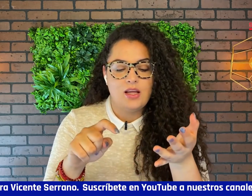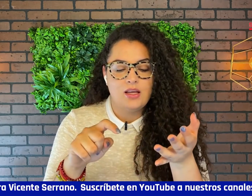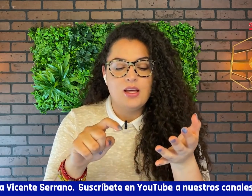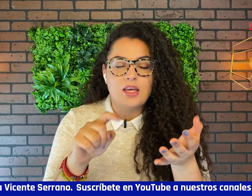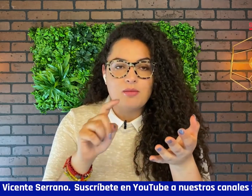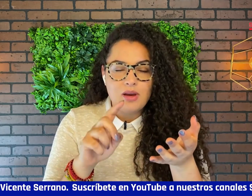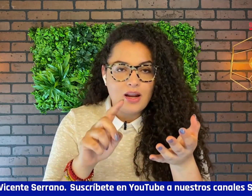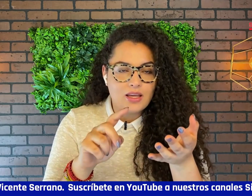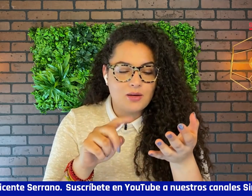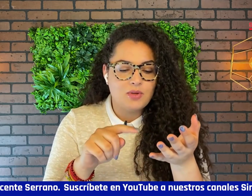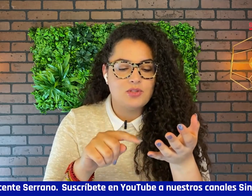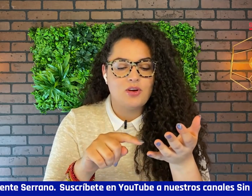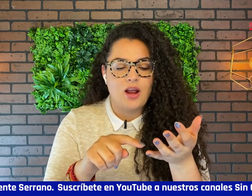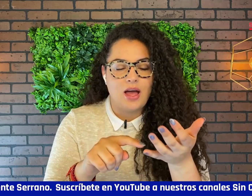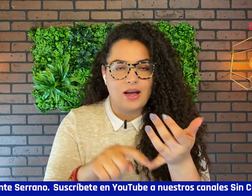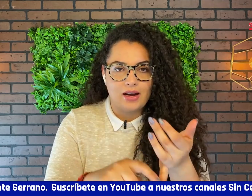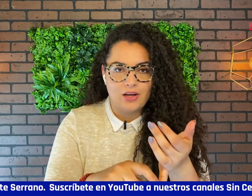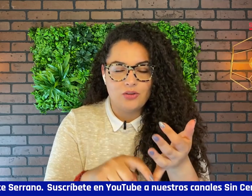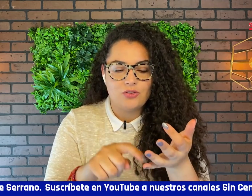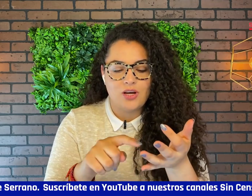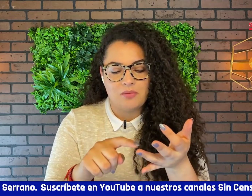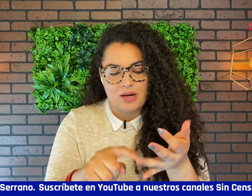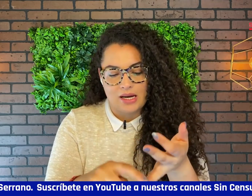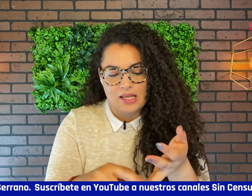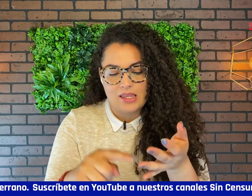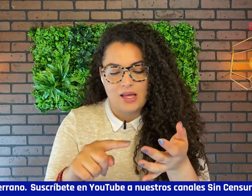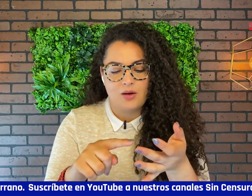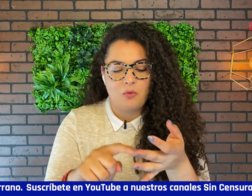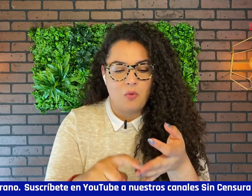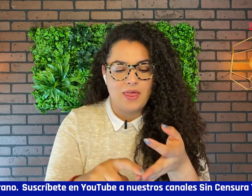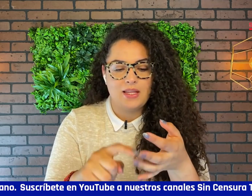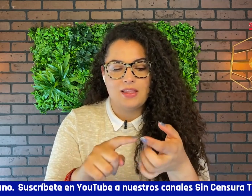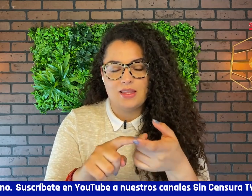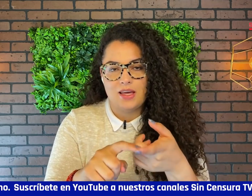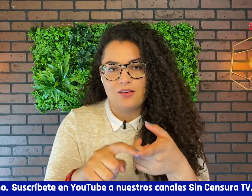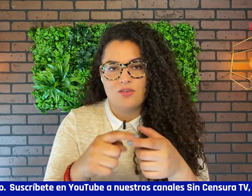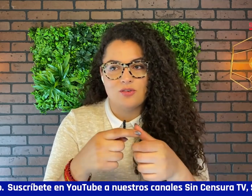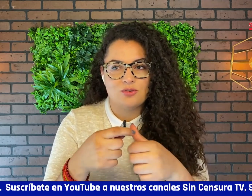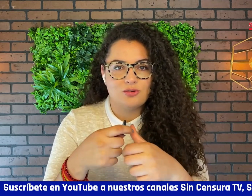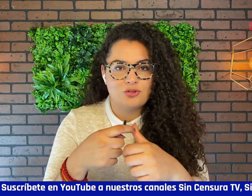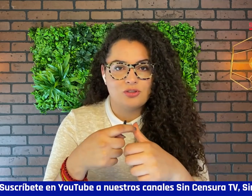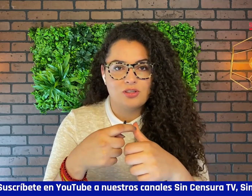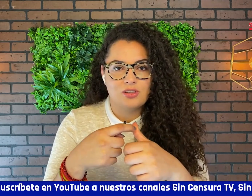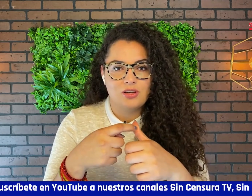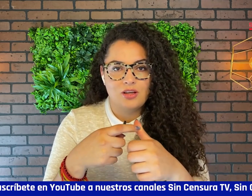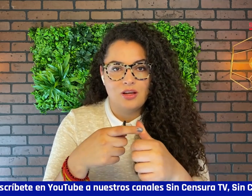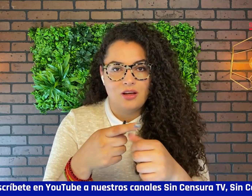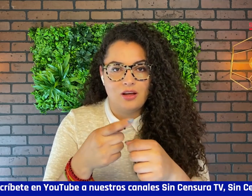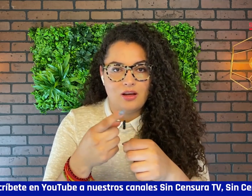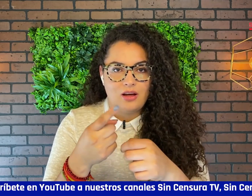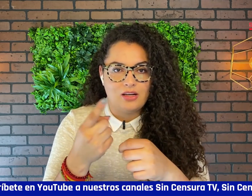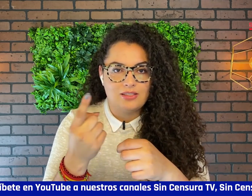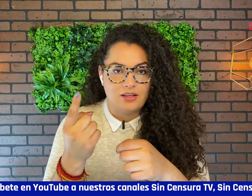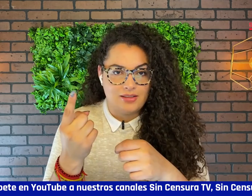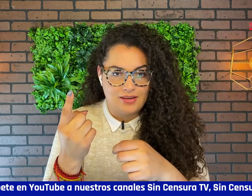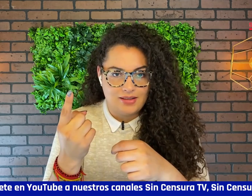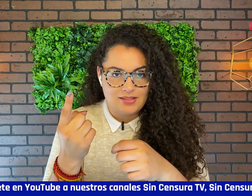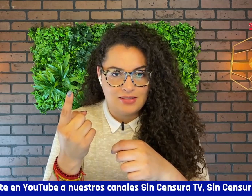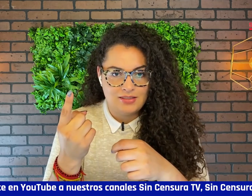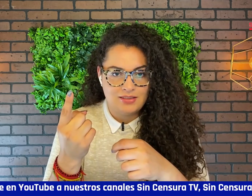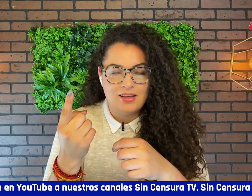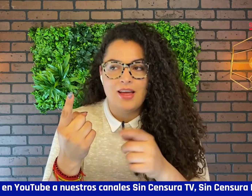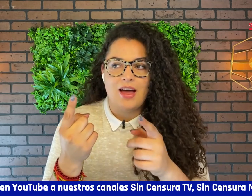presidencial. Y miren a quién menciona: a Claudio, a Margarita, Cuadri, Diego, Osorio Chong, al